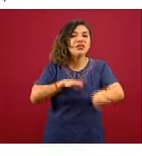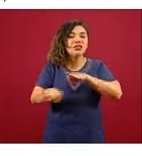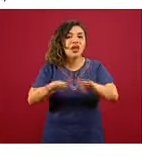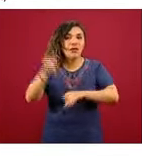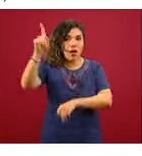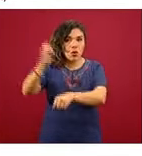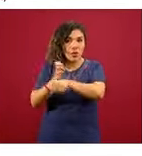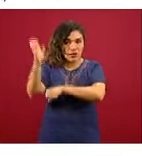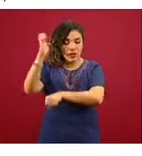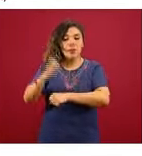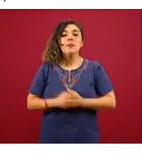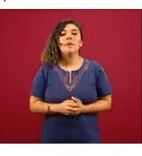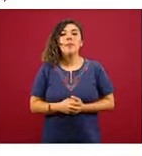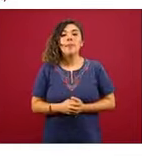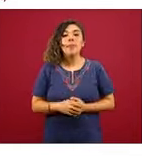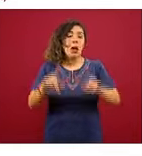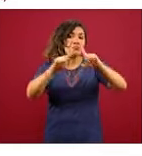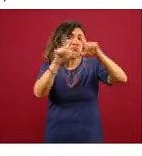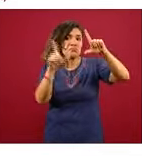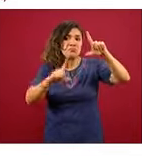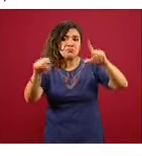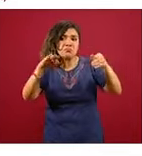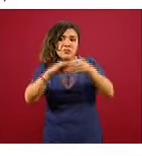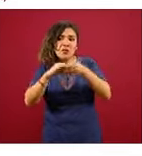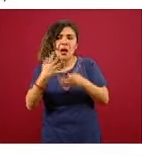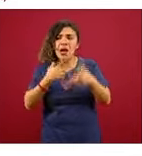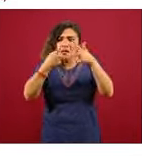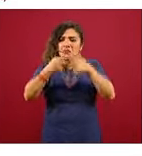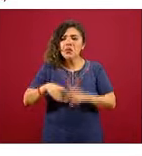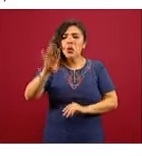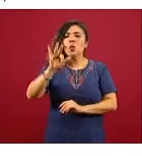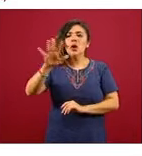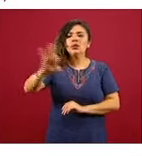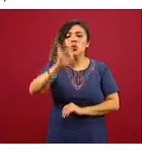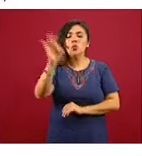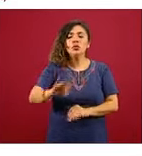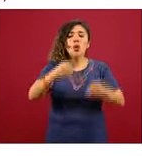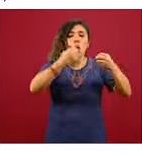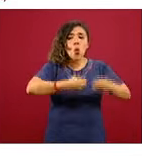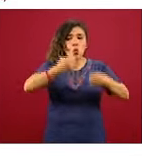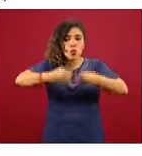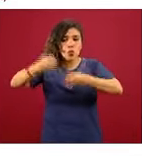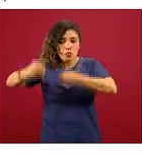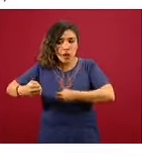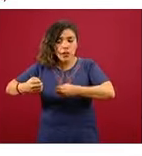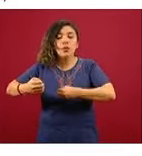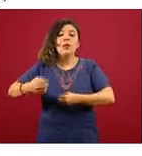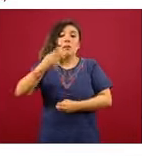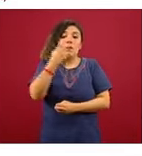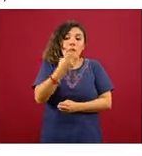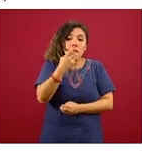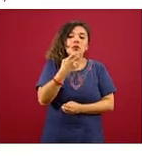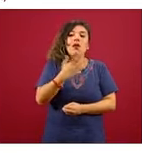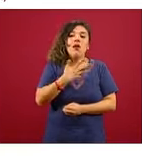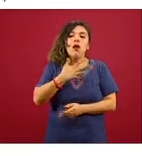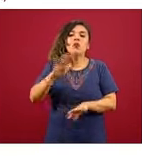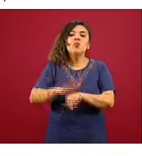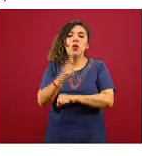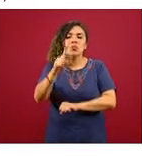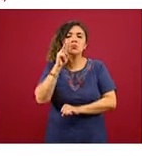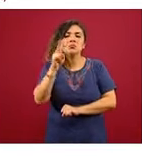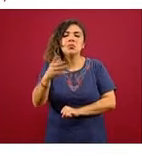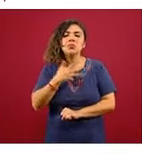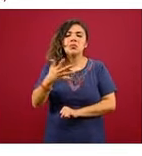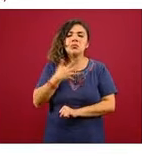este estado. A nivel nacional es 45% la ocupación y lógicamente este porcentaje se da porque pueden ustedes